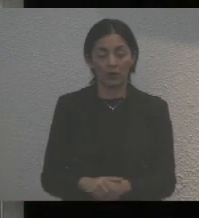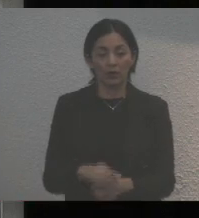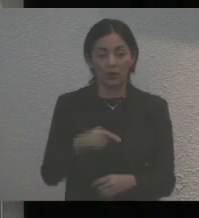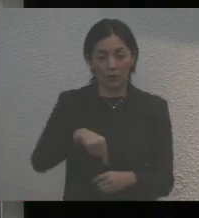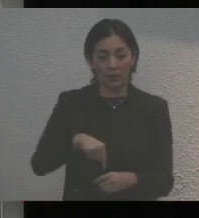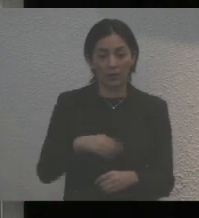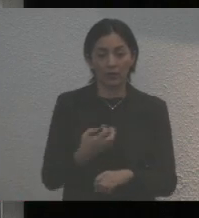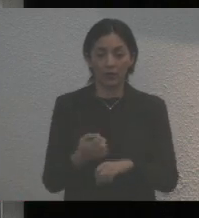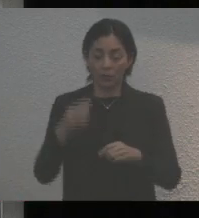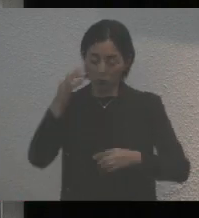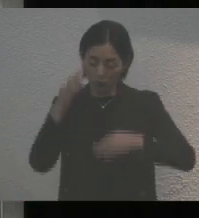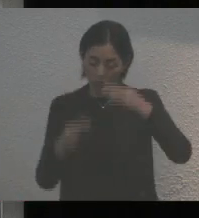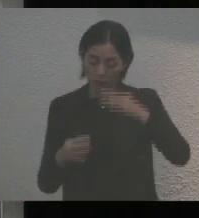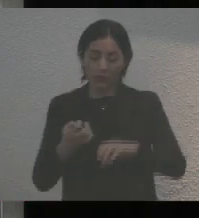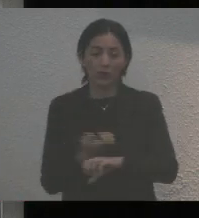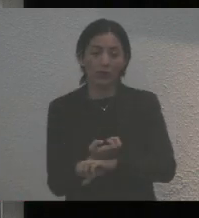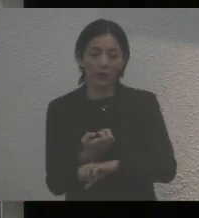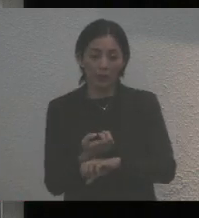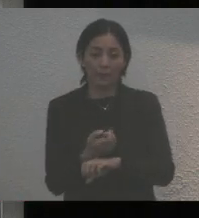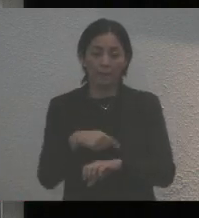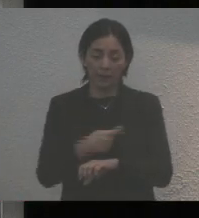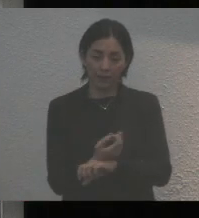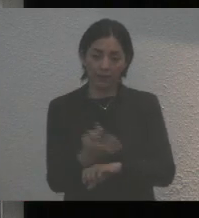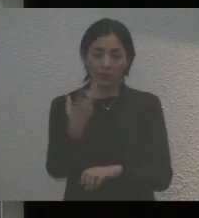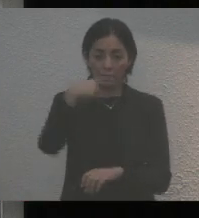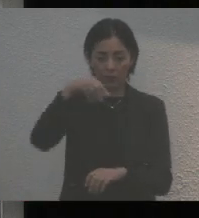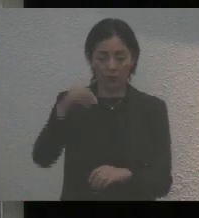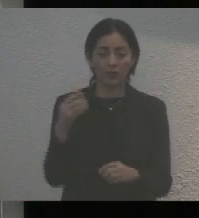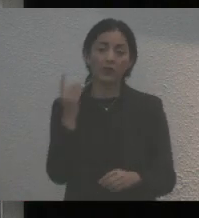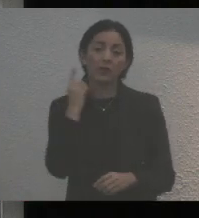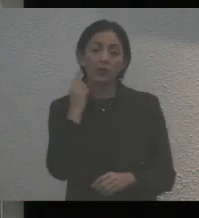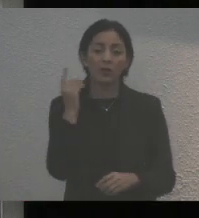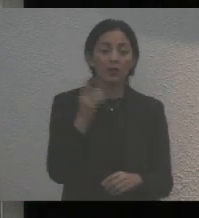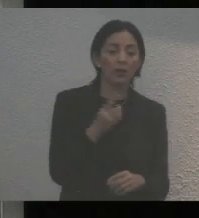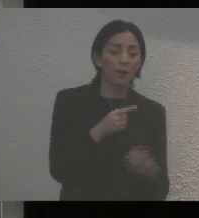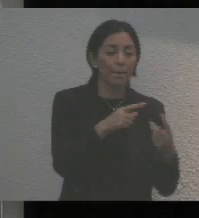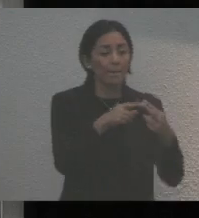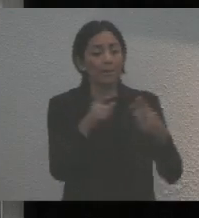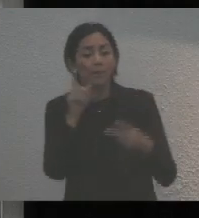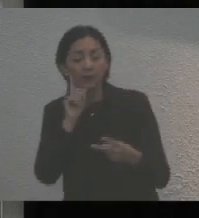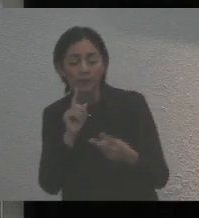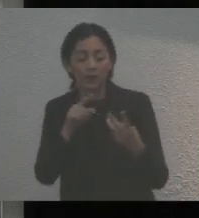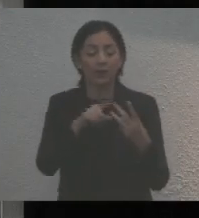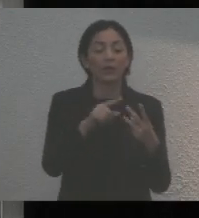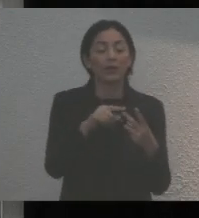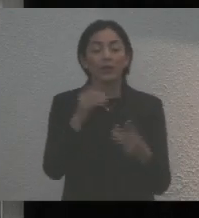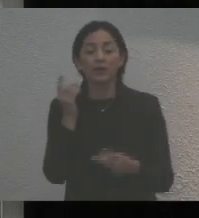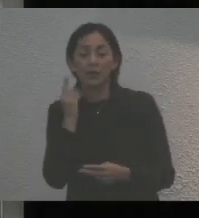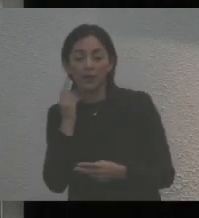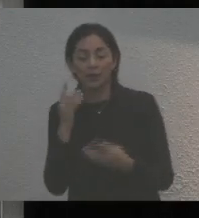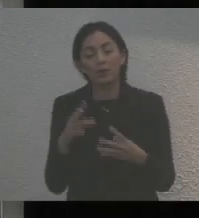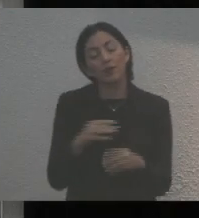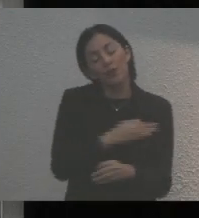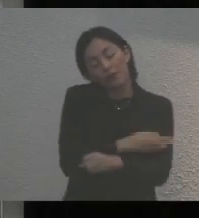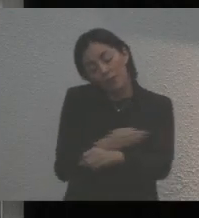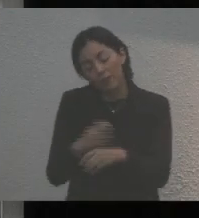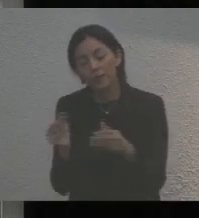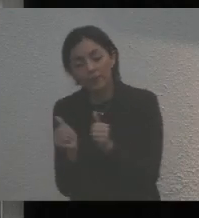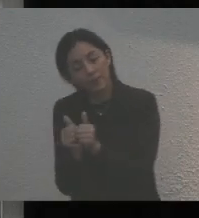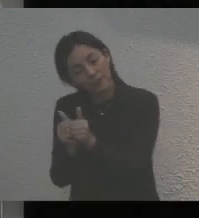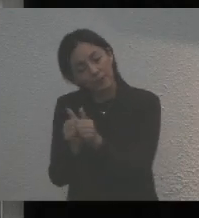Tribunal Superior de Justicia del Estado, señoras diputadas y señores diputados, mi familia que me acompaña esta